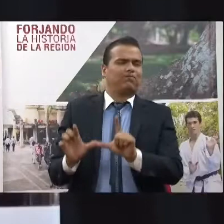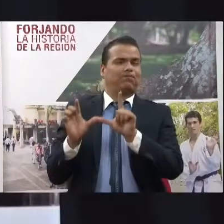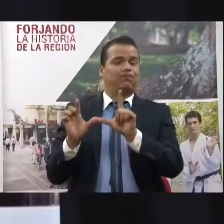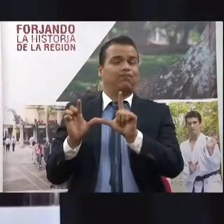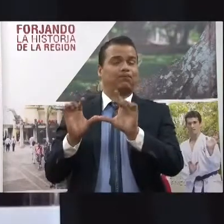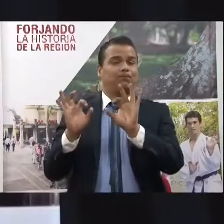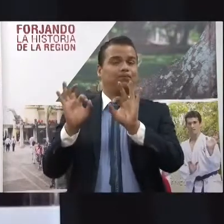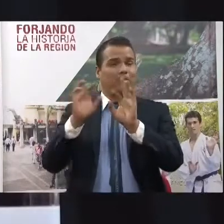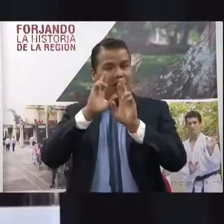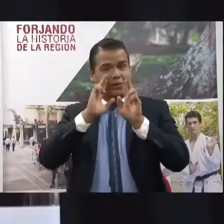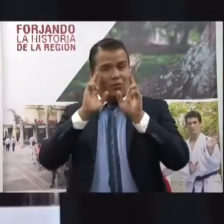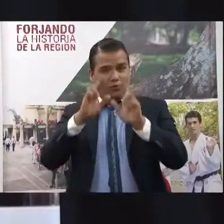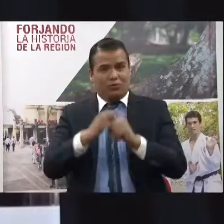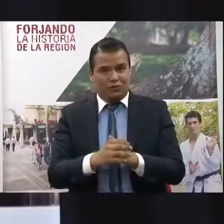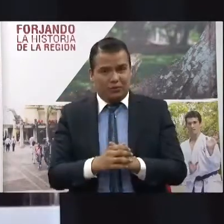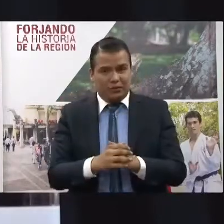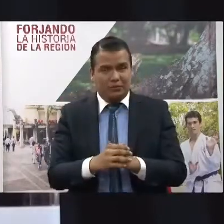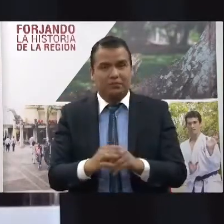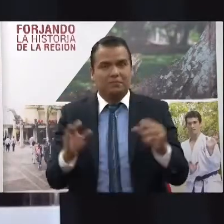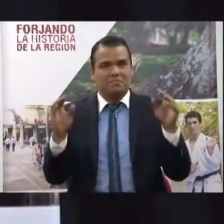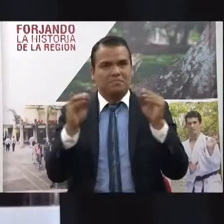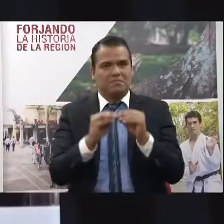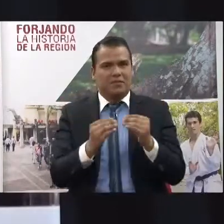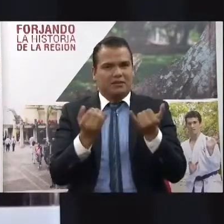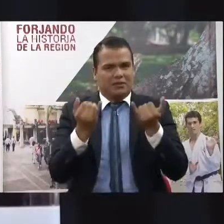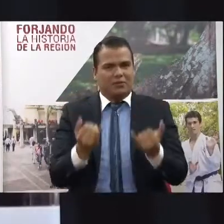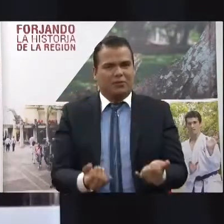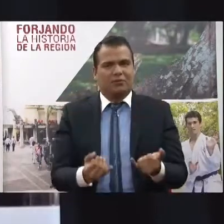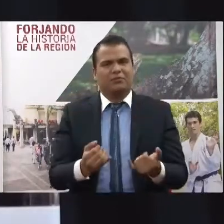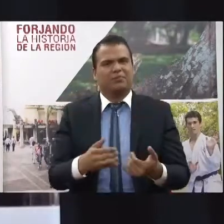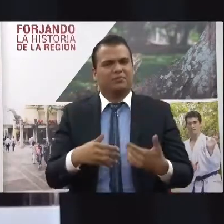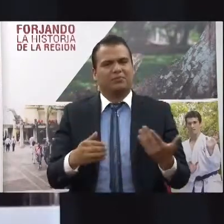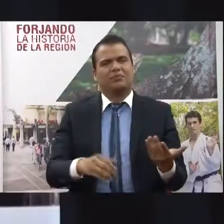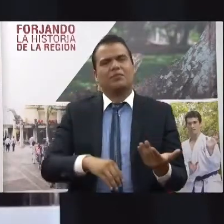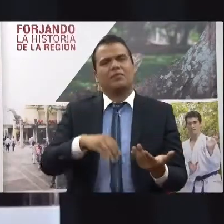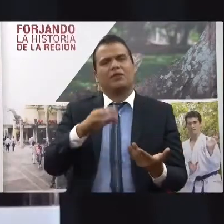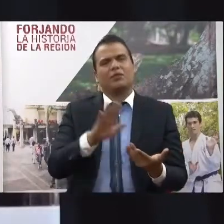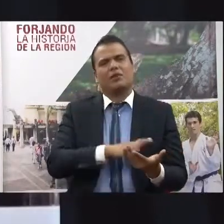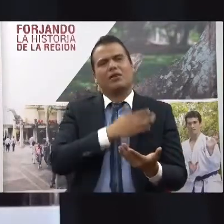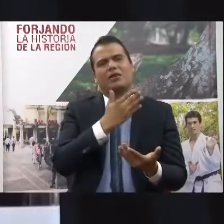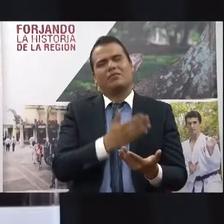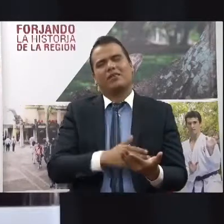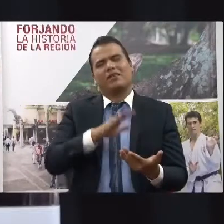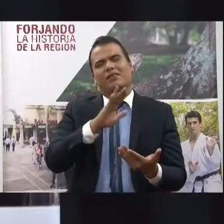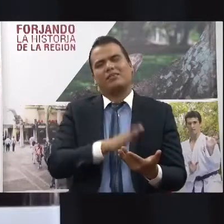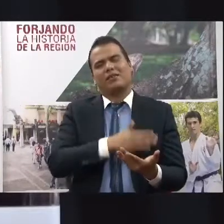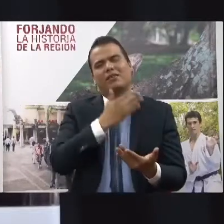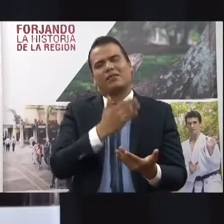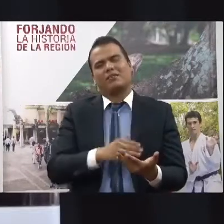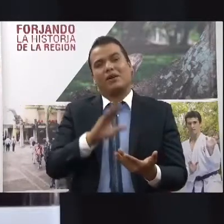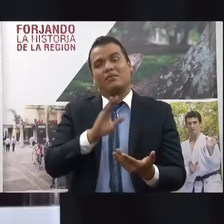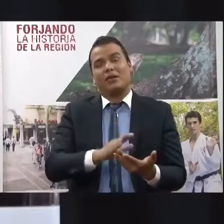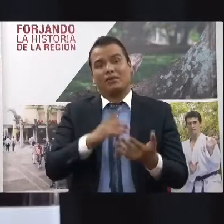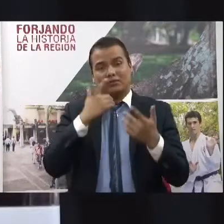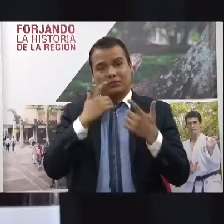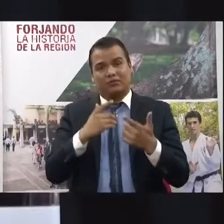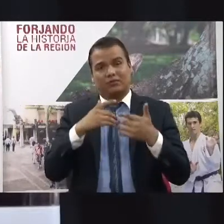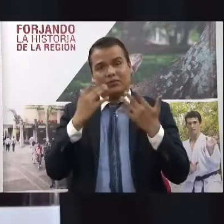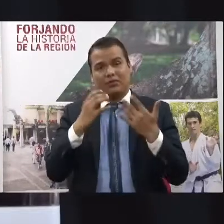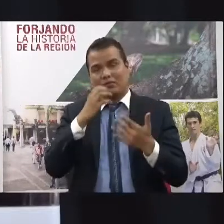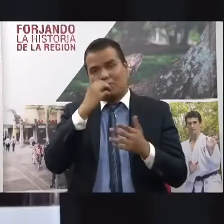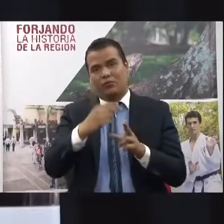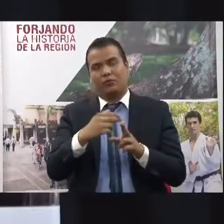A manera de bienvenida y de fondo, estamos escuchando la Marcha Triunfal de Aida de Giuseppe